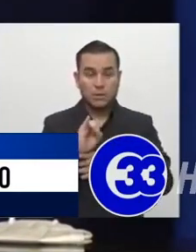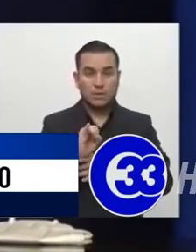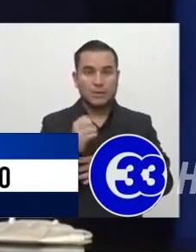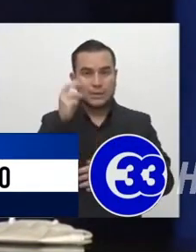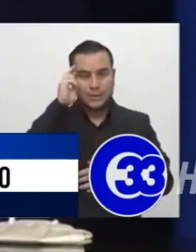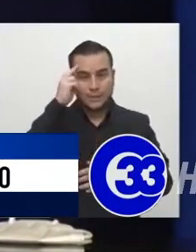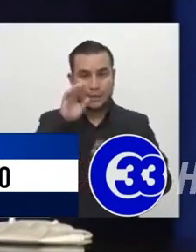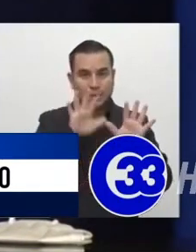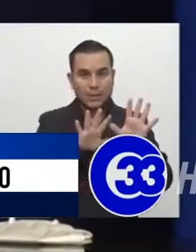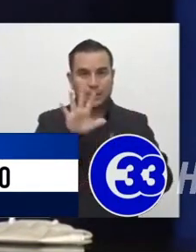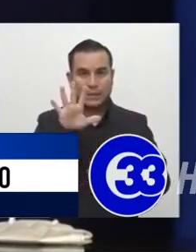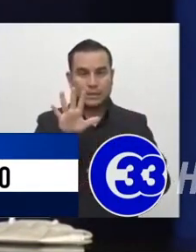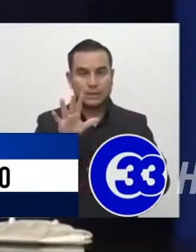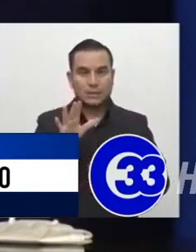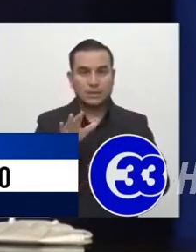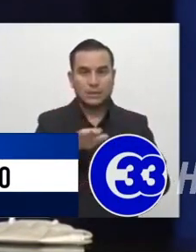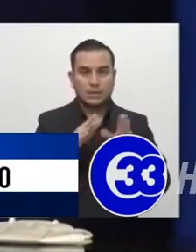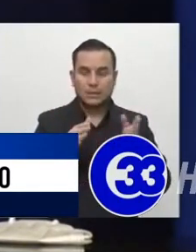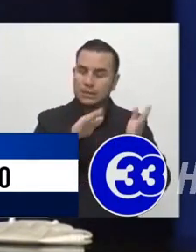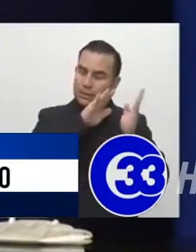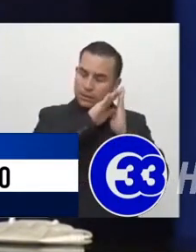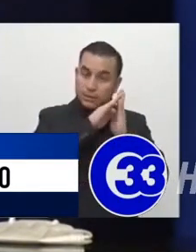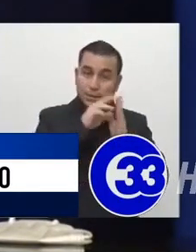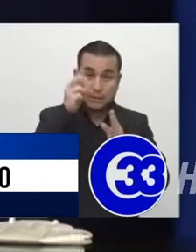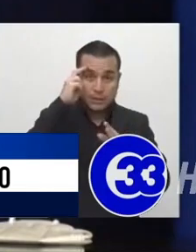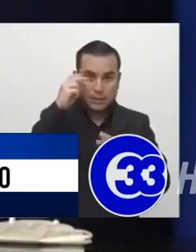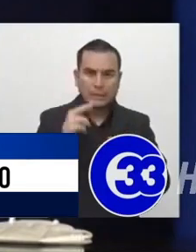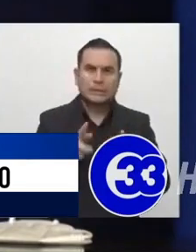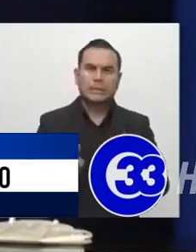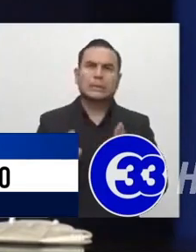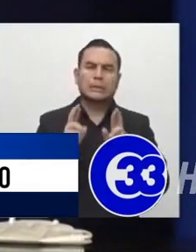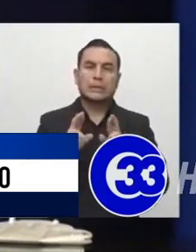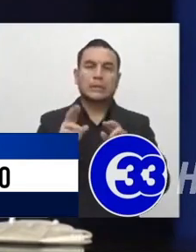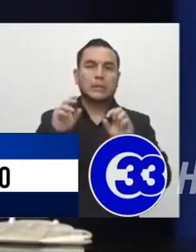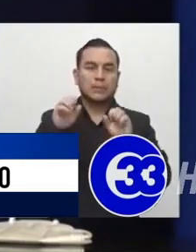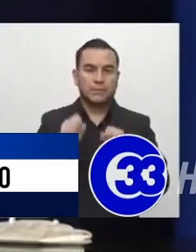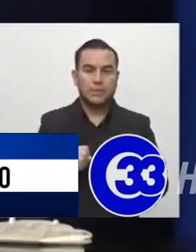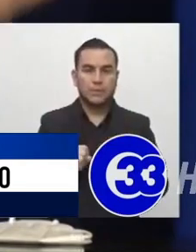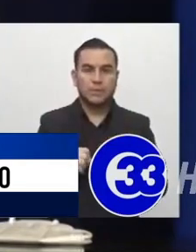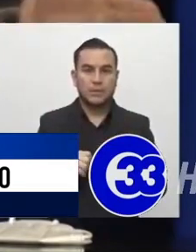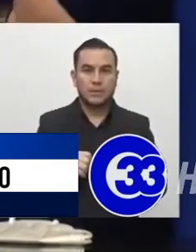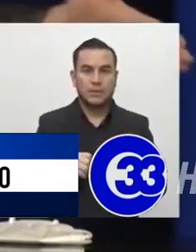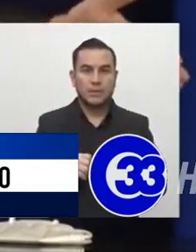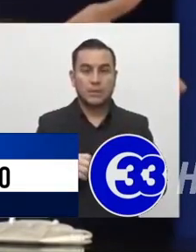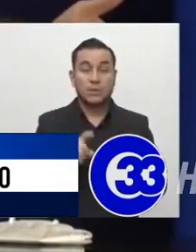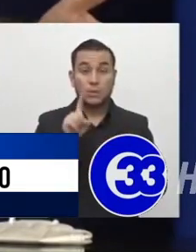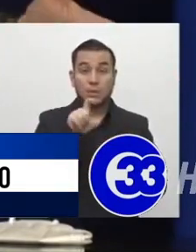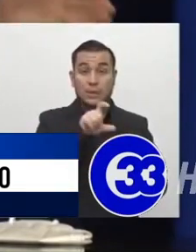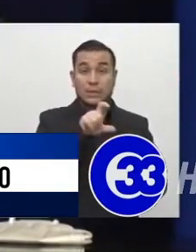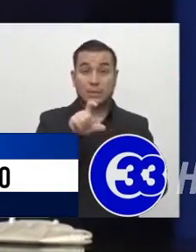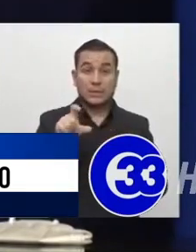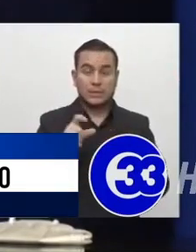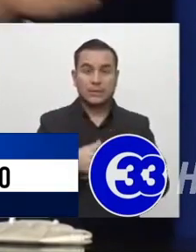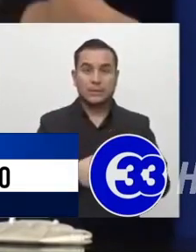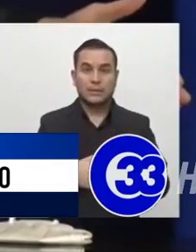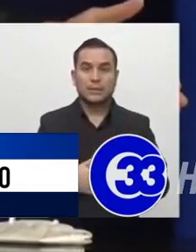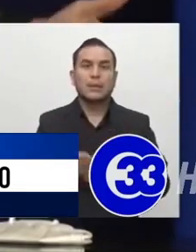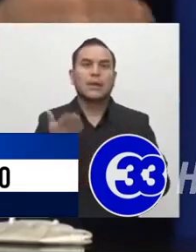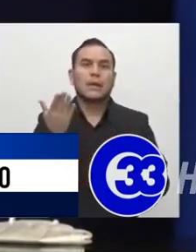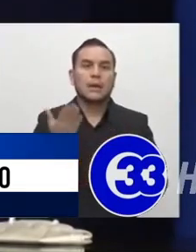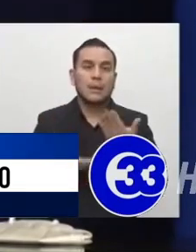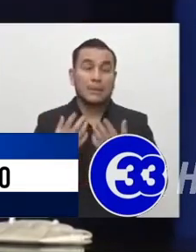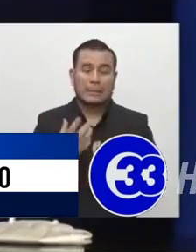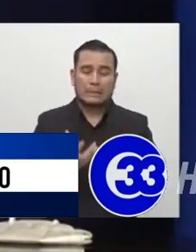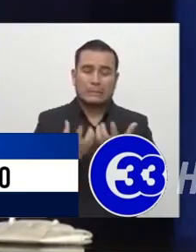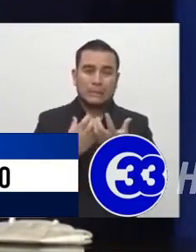quedan 15 camas la gran labor es que hasta 15 camas aguanten con la que va con las altas que se den dios